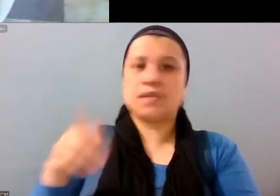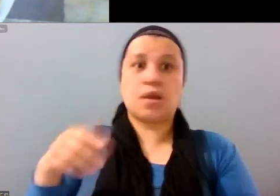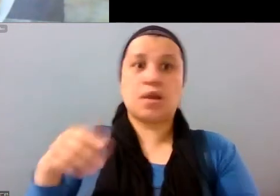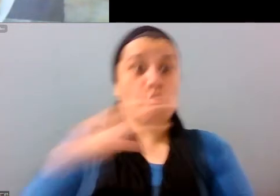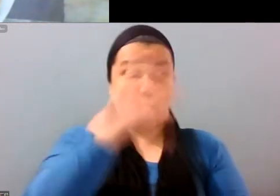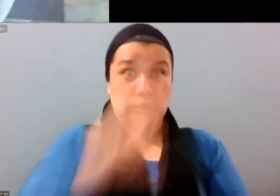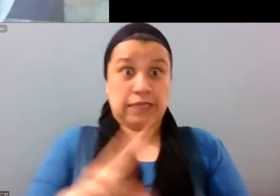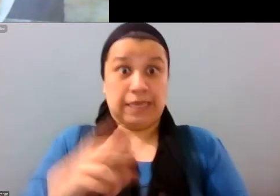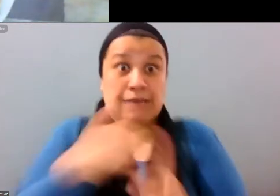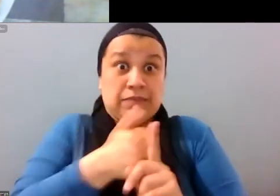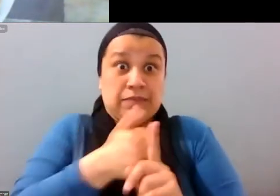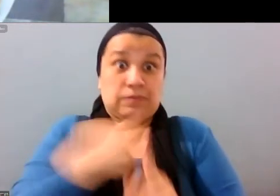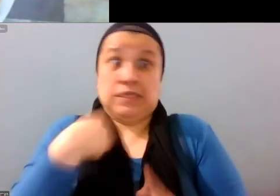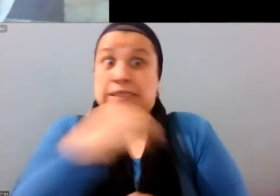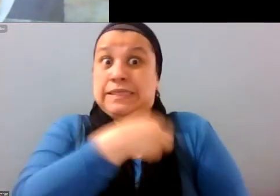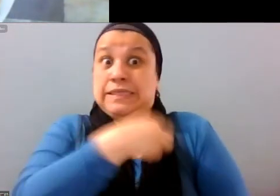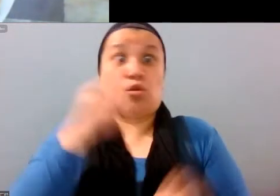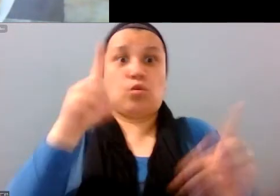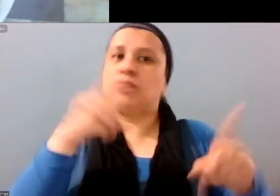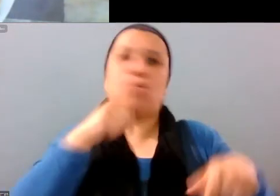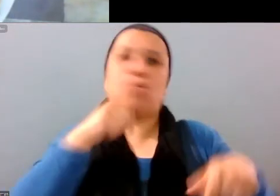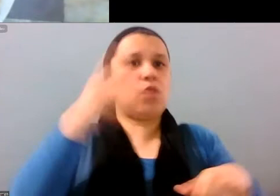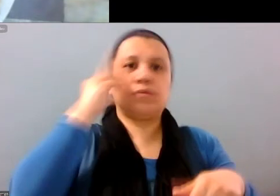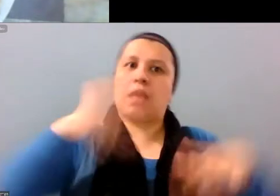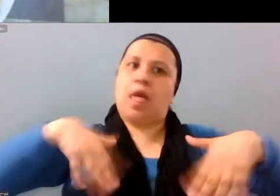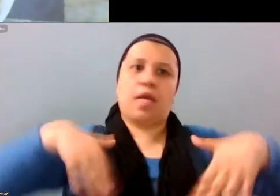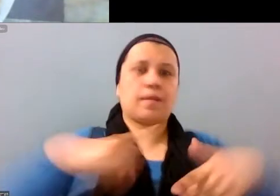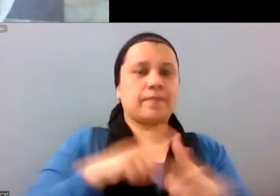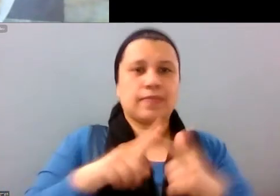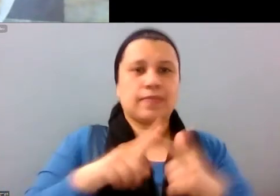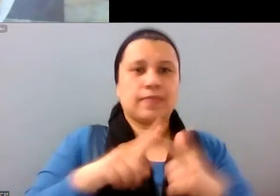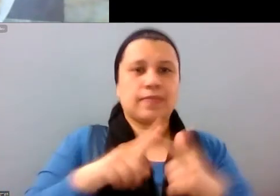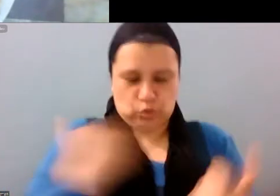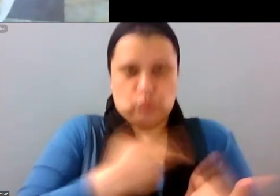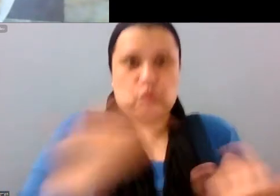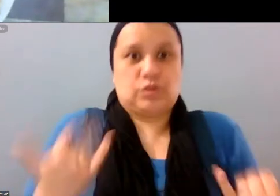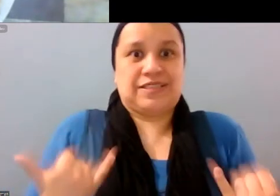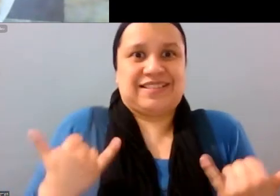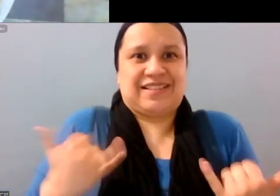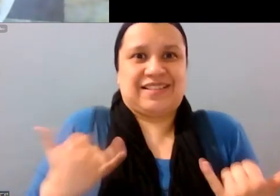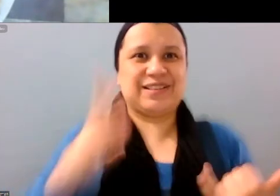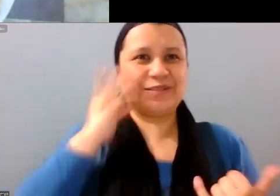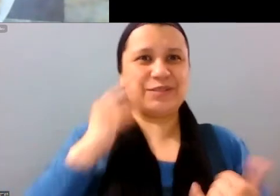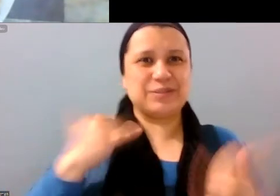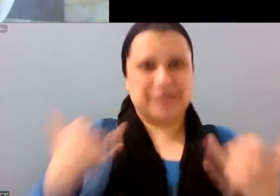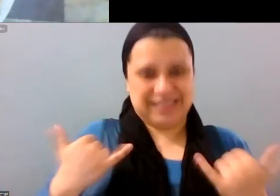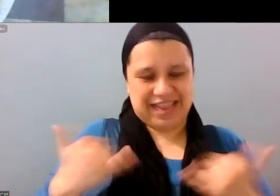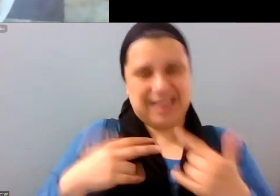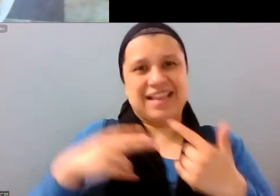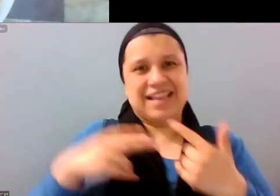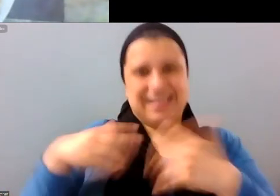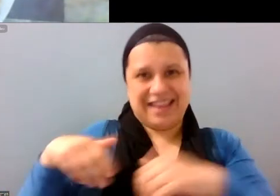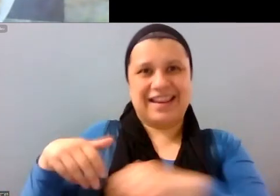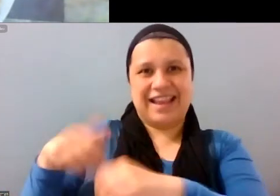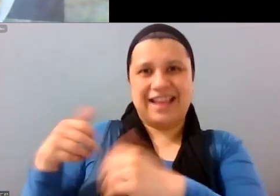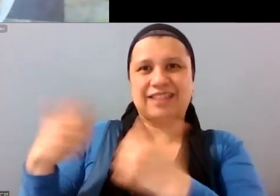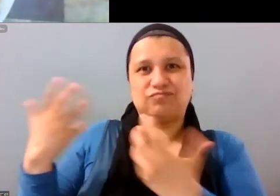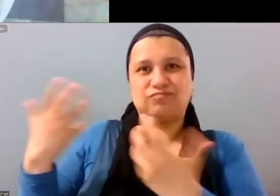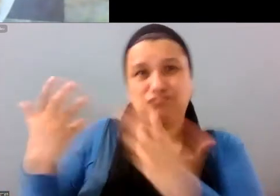pública particularmente no pero entonces nosotros con la experiencia que teníamos ya con ustedes desde la producción del programa